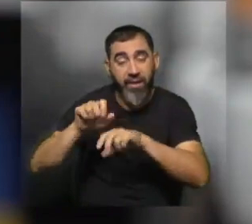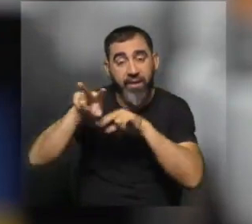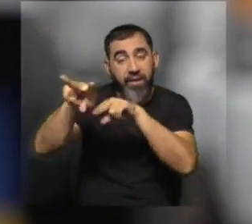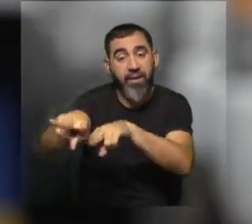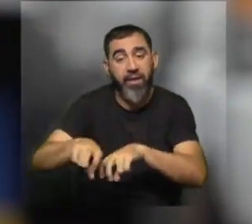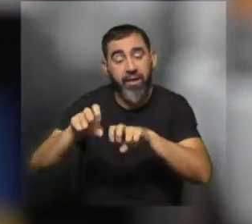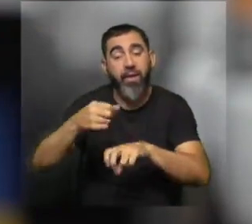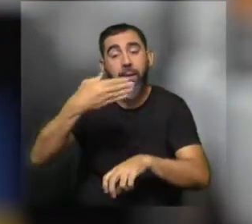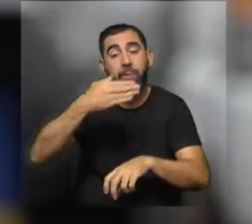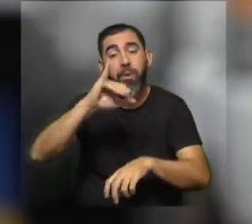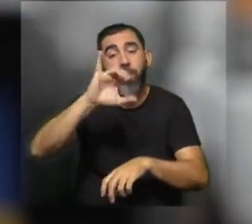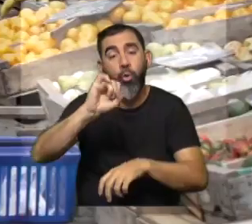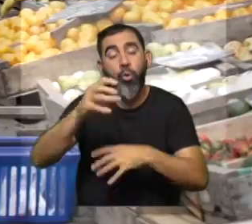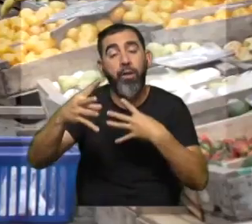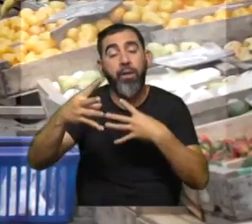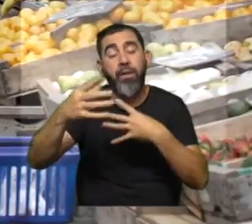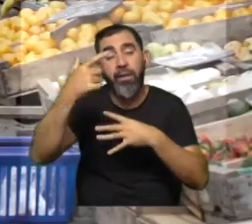de biotecnología en la feria.